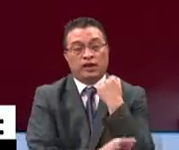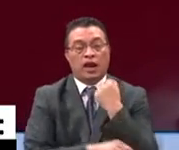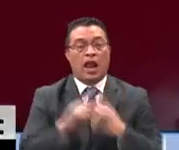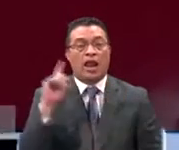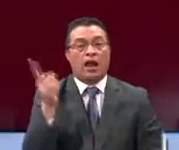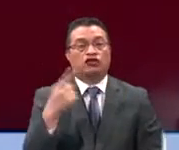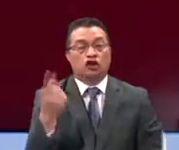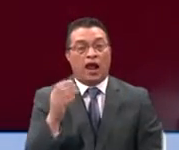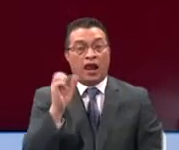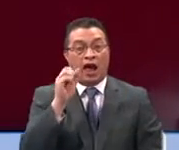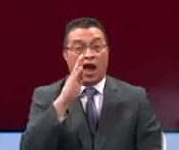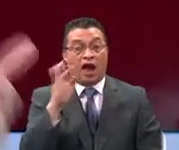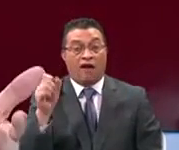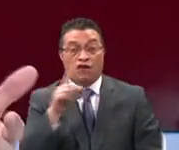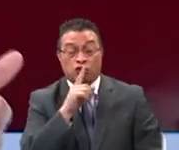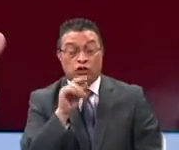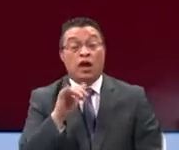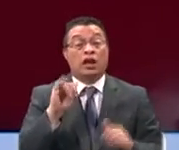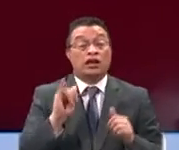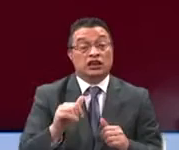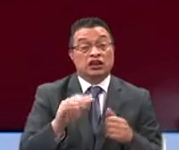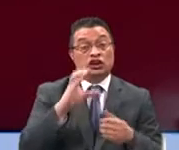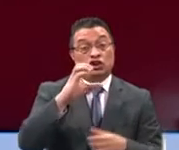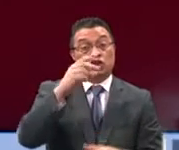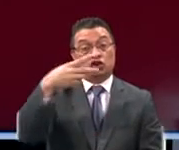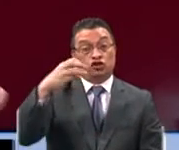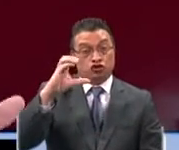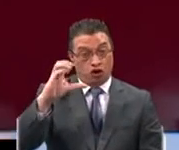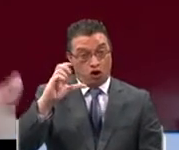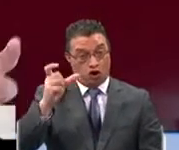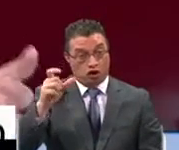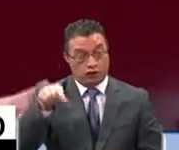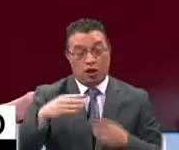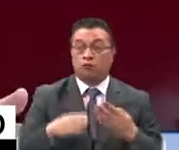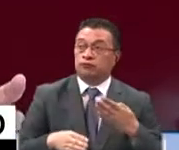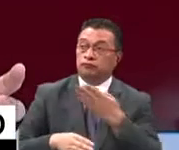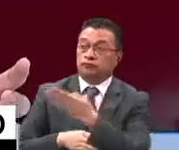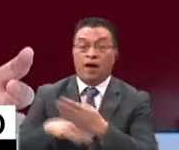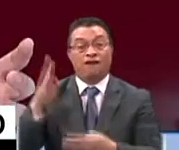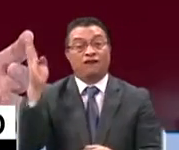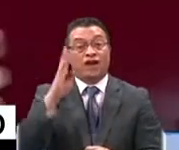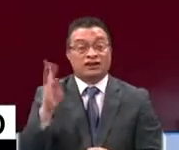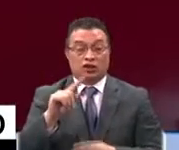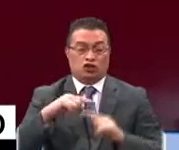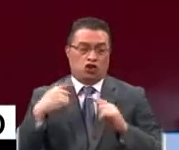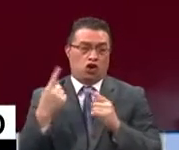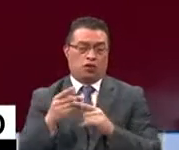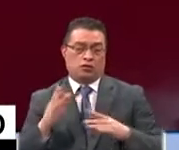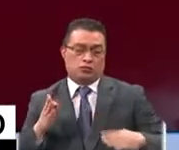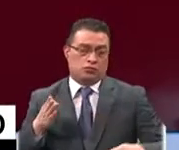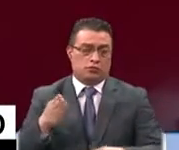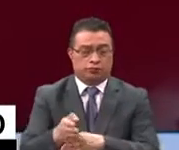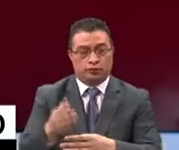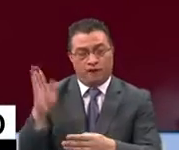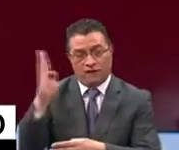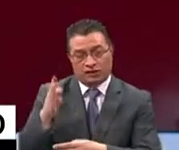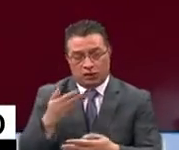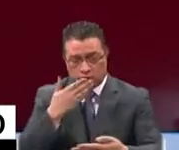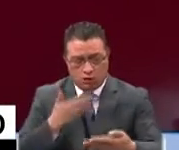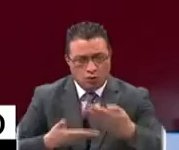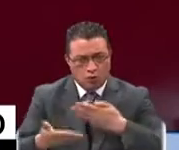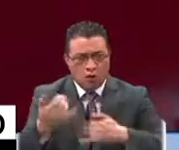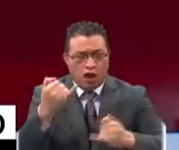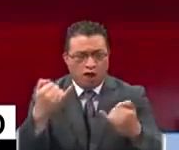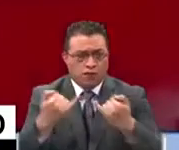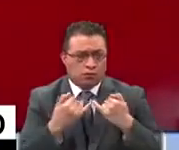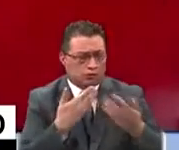junto a la fiscal Ximena Chong se van a trasladar a Brasil a fines de esta semana para poder participar en una cumbre y analizar e intercambiar información sobre